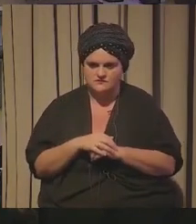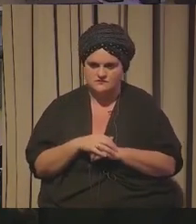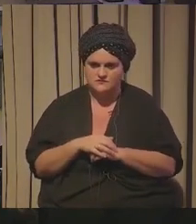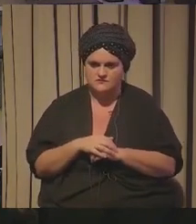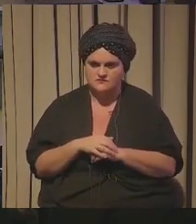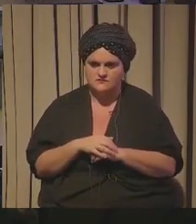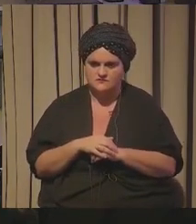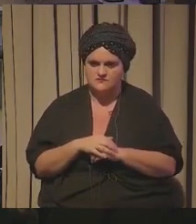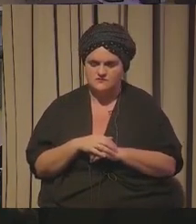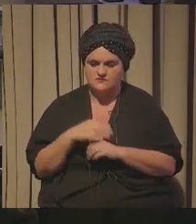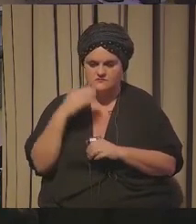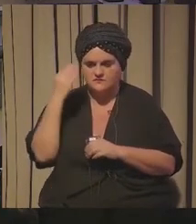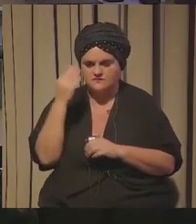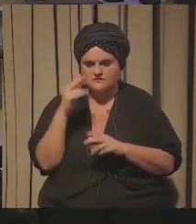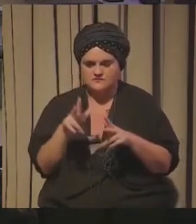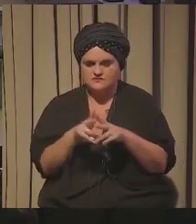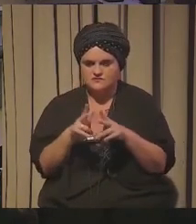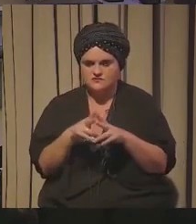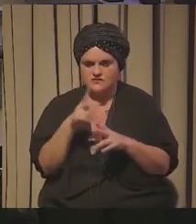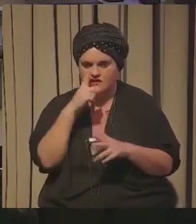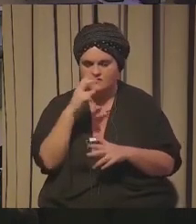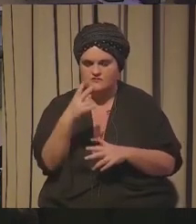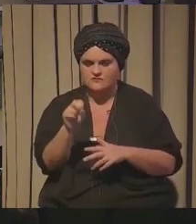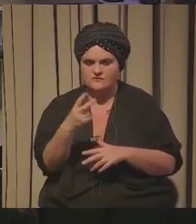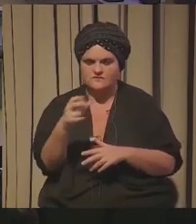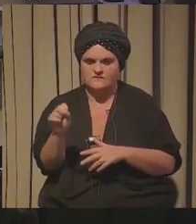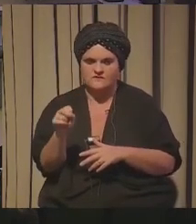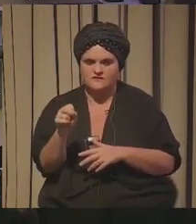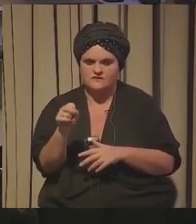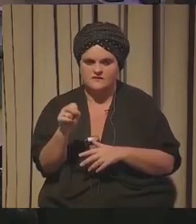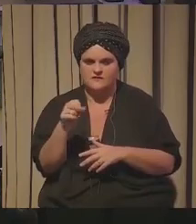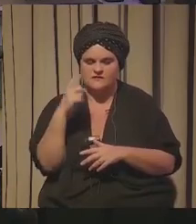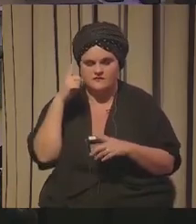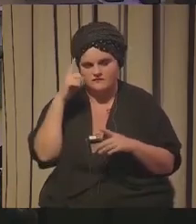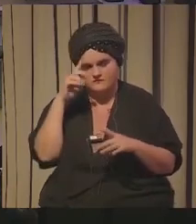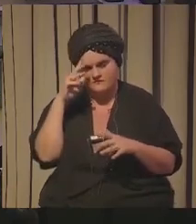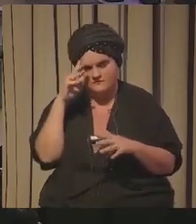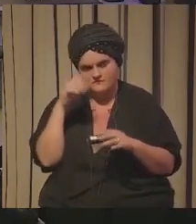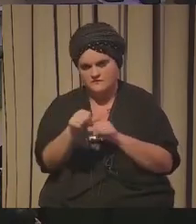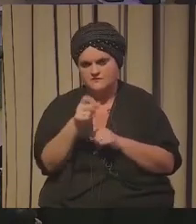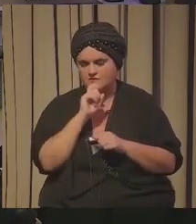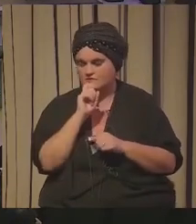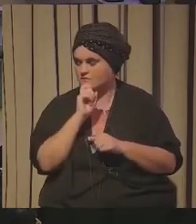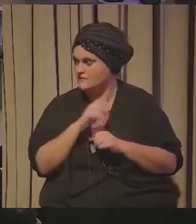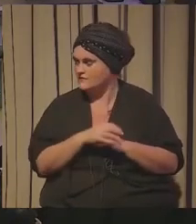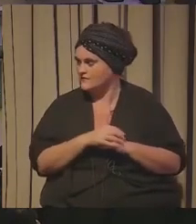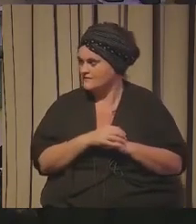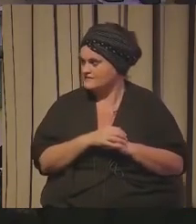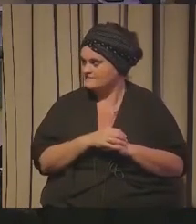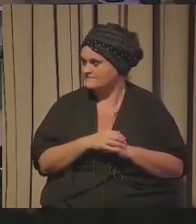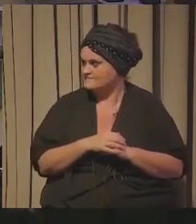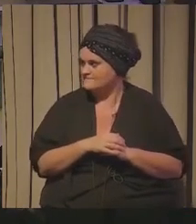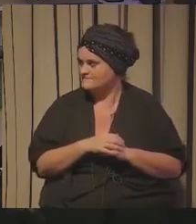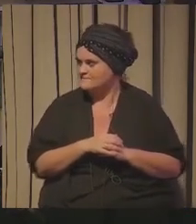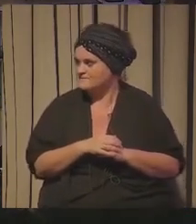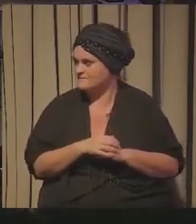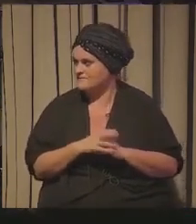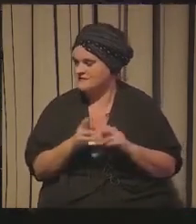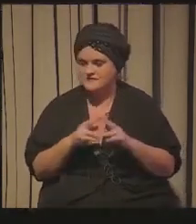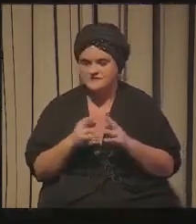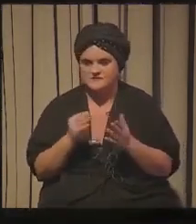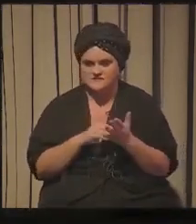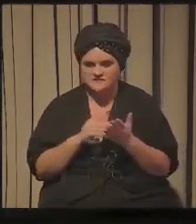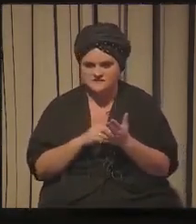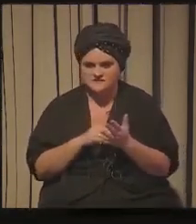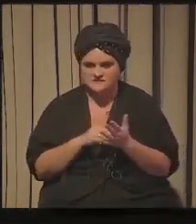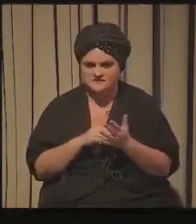¿cómo pensabas que sería la sociedad en el año 2020? Sí, esa pregunta me hacen muchas veces. ¿Qué